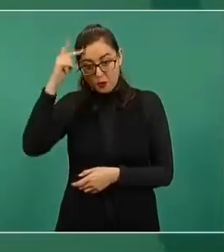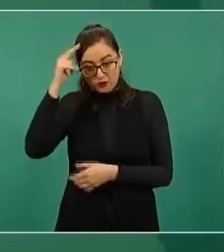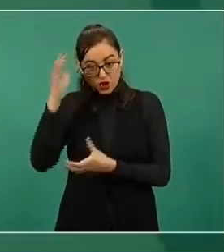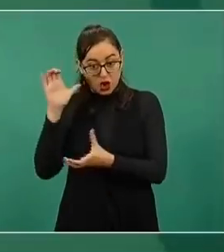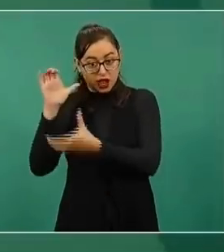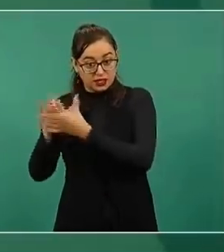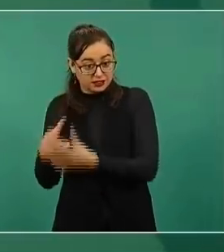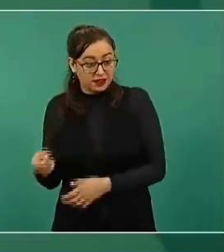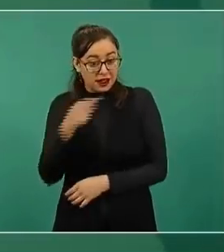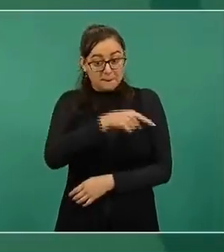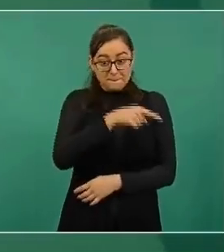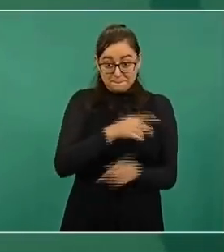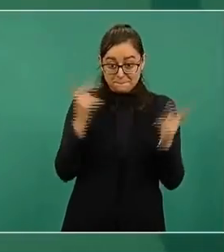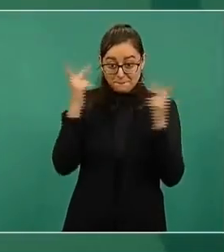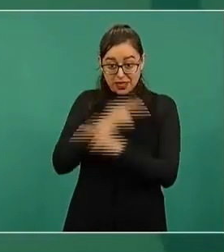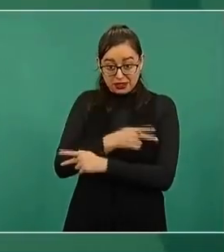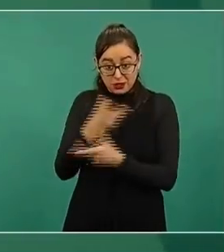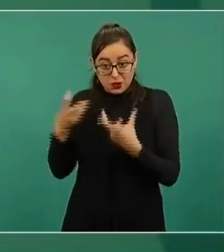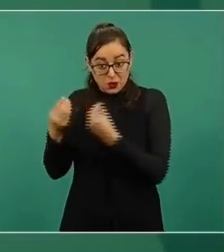había firmado de padrino.